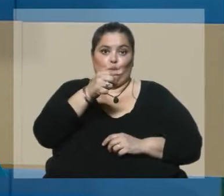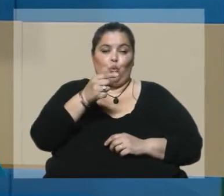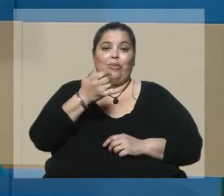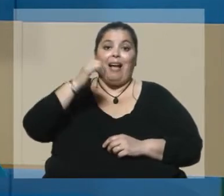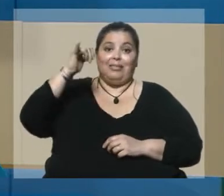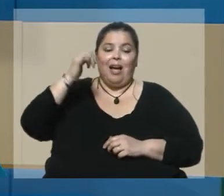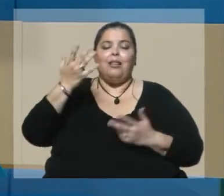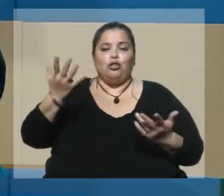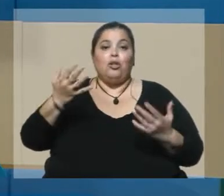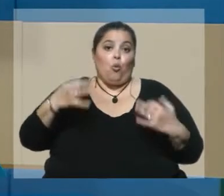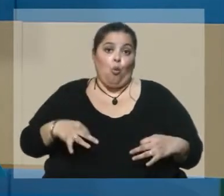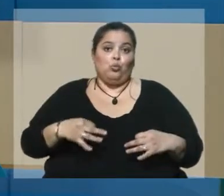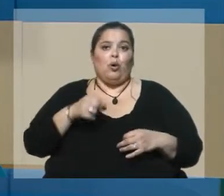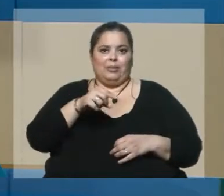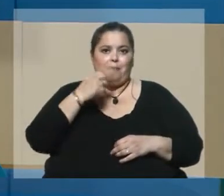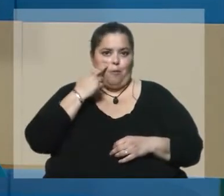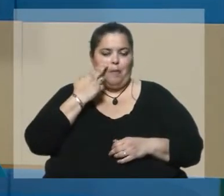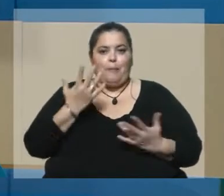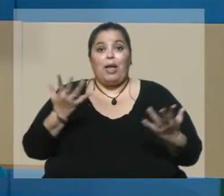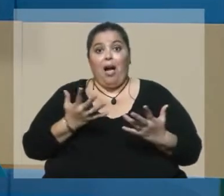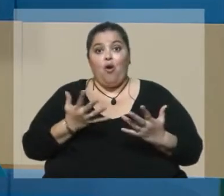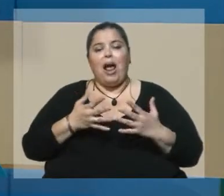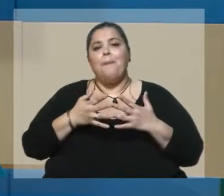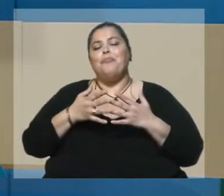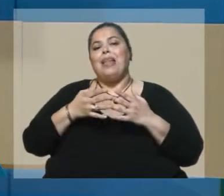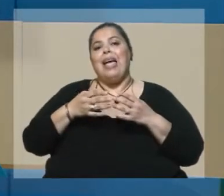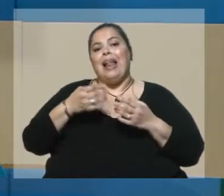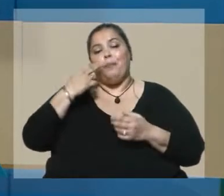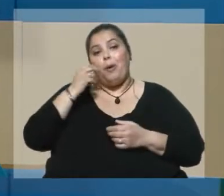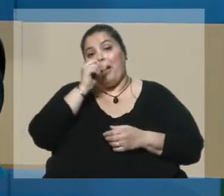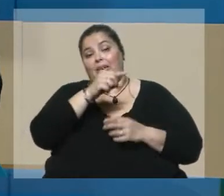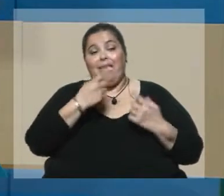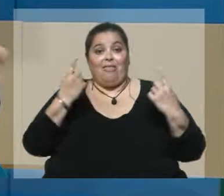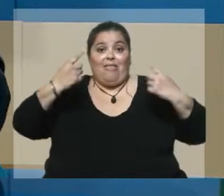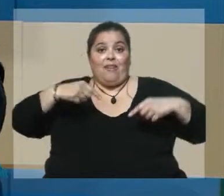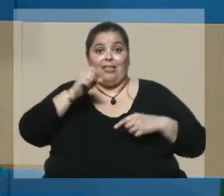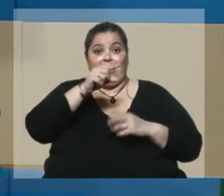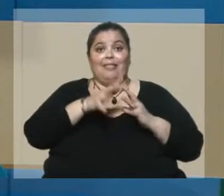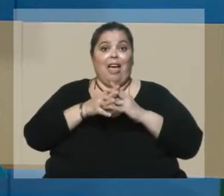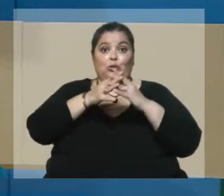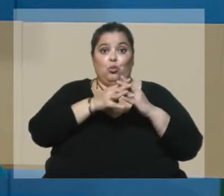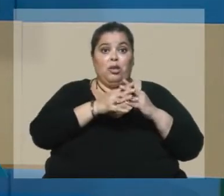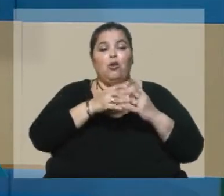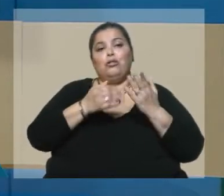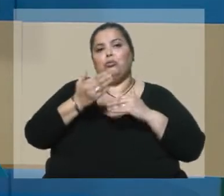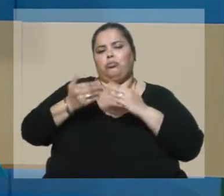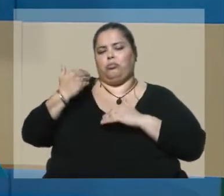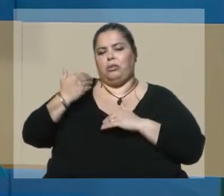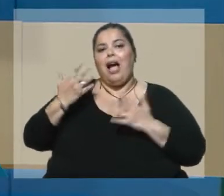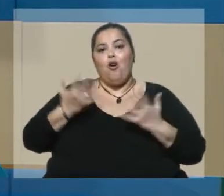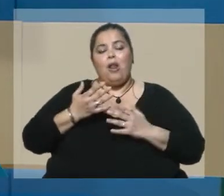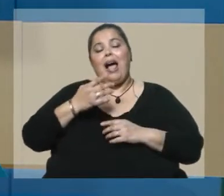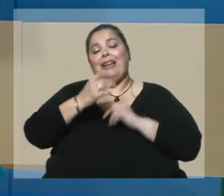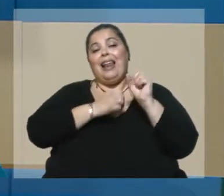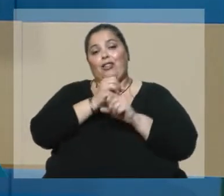Unidos El Debate en Estados Unidos sobre si la inflación era transitoria o no quedó muy atrás eso quedó en 2021 y hoy